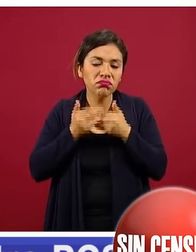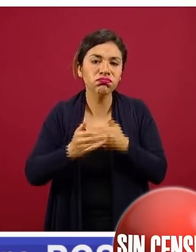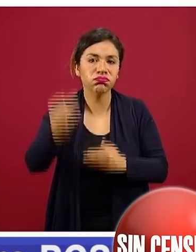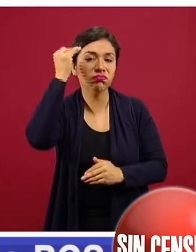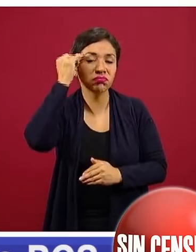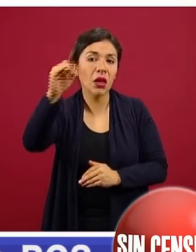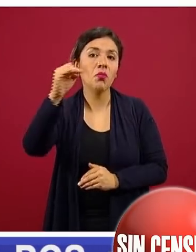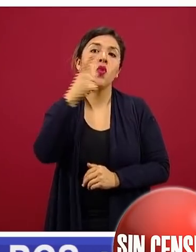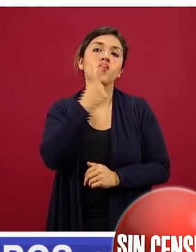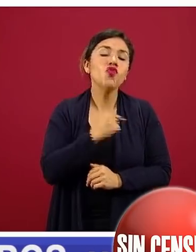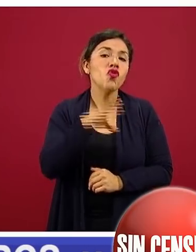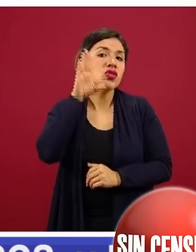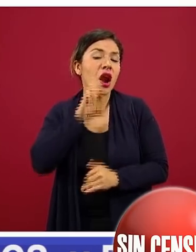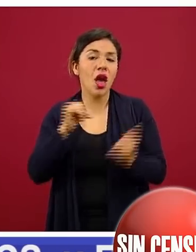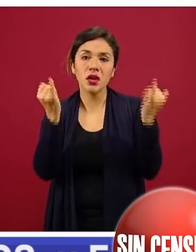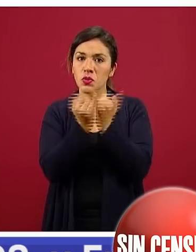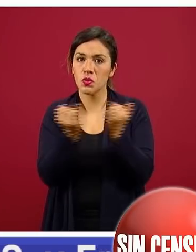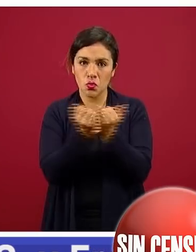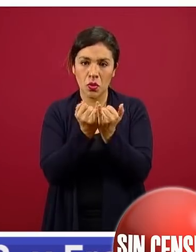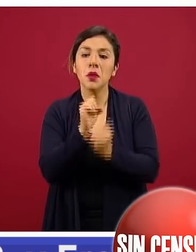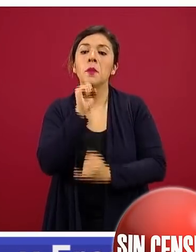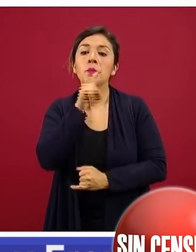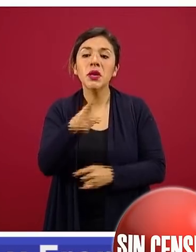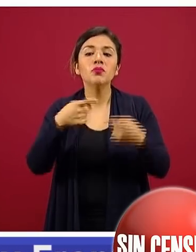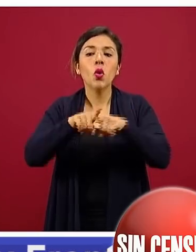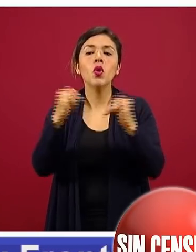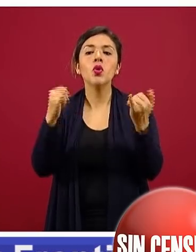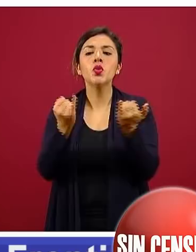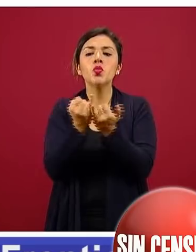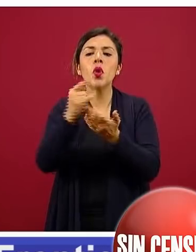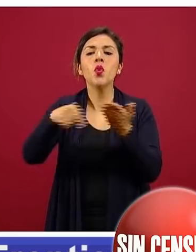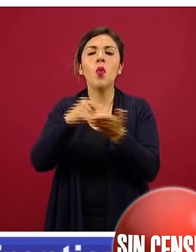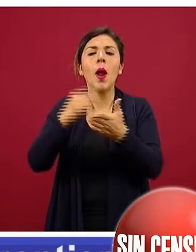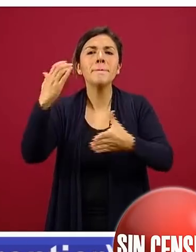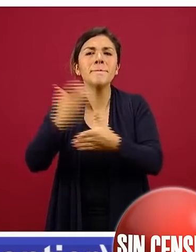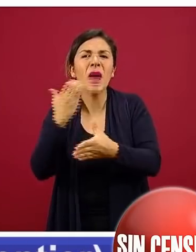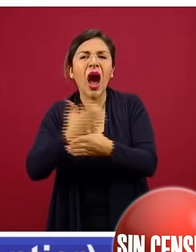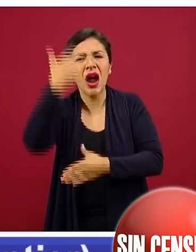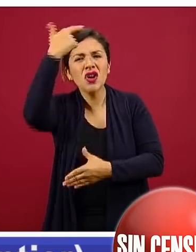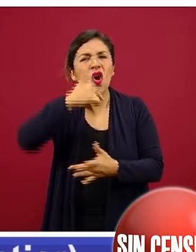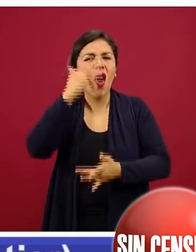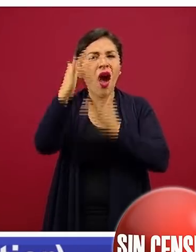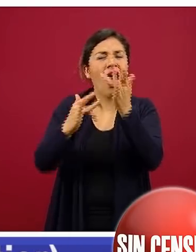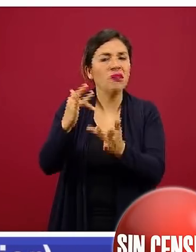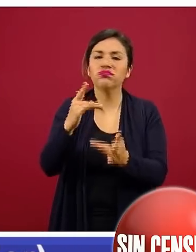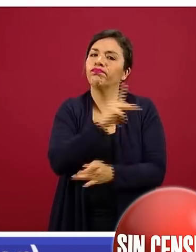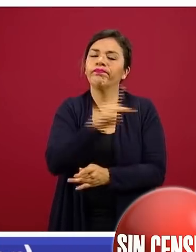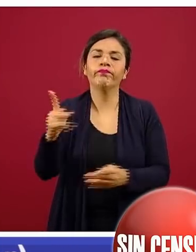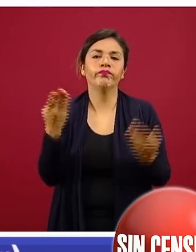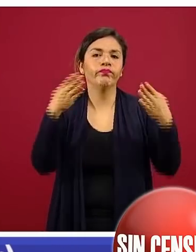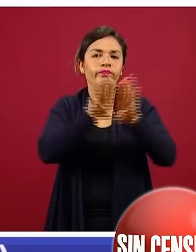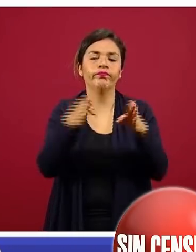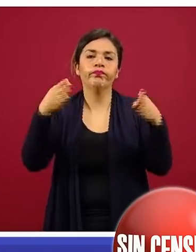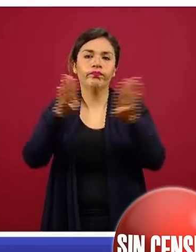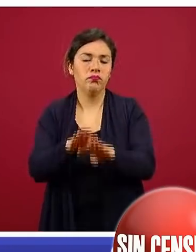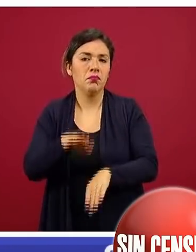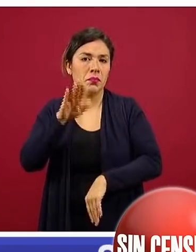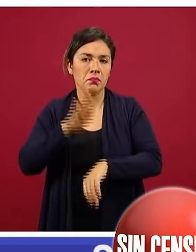semáforos rojo y naranja, lo mismo que bares, centros nocturnos y otros sitios de